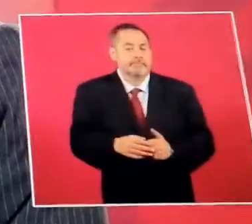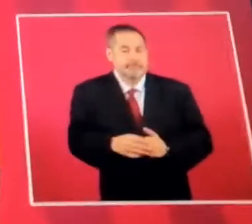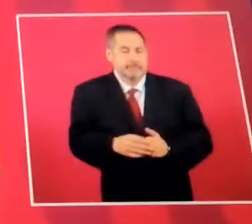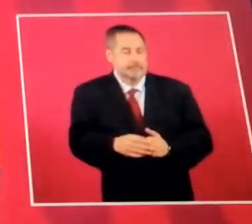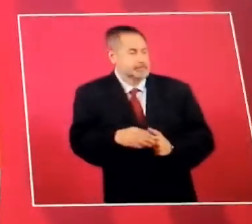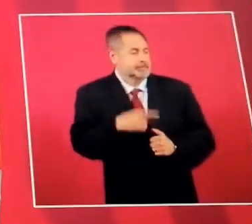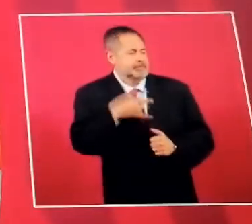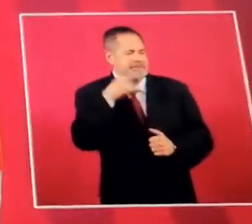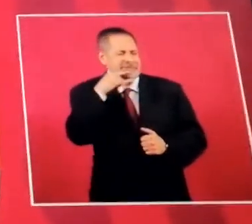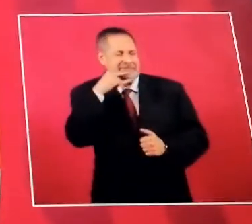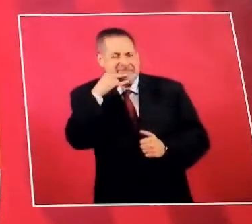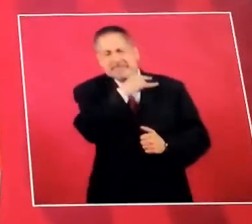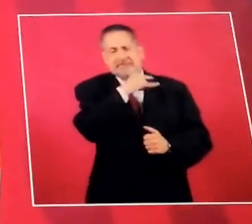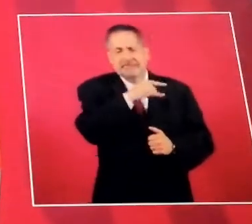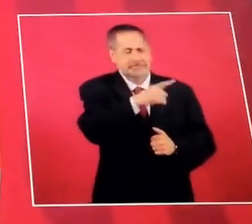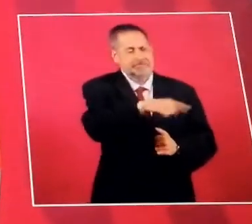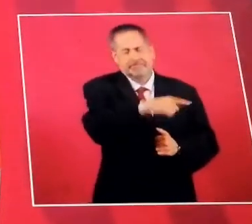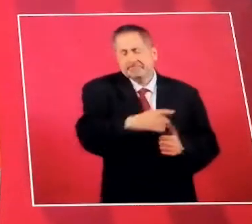hipócrita,